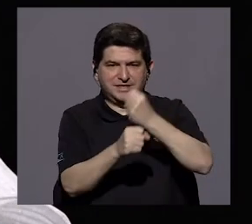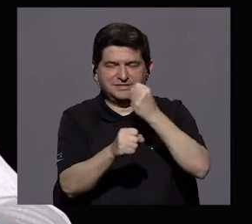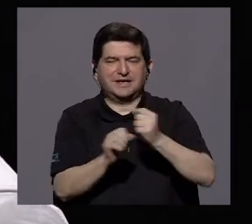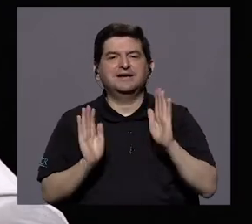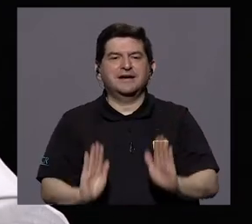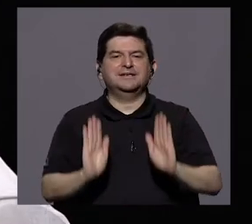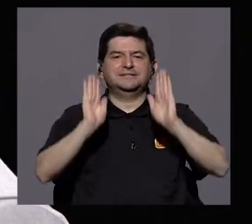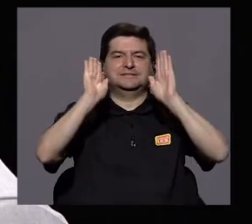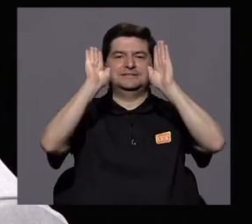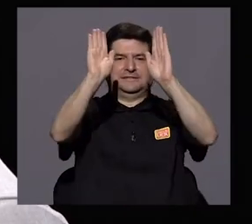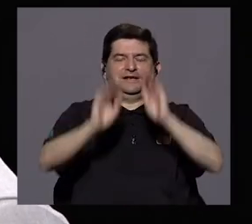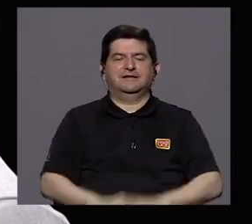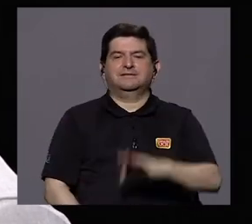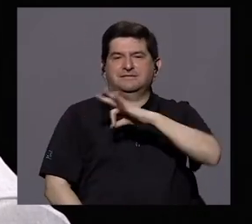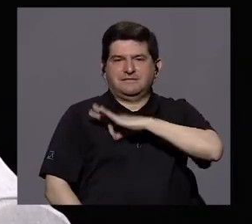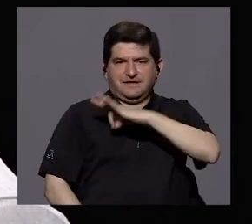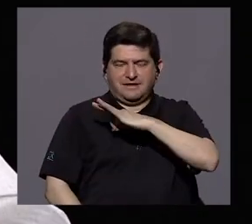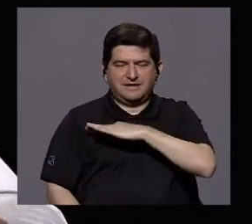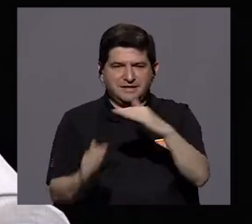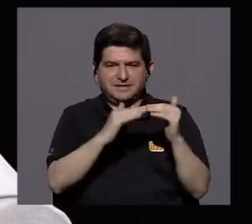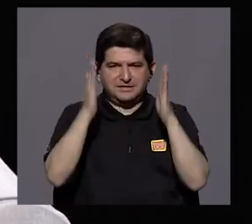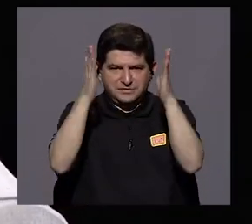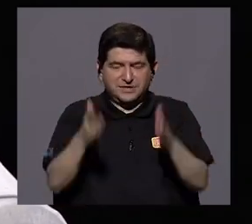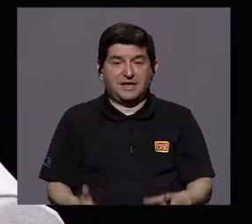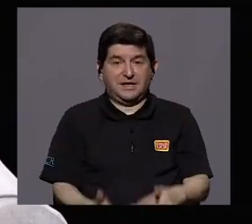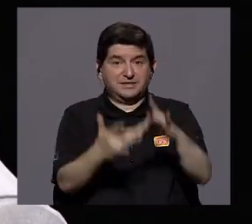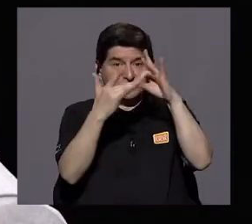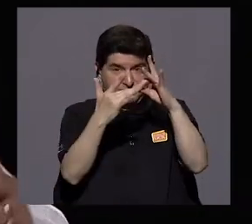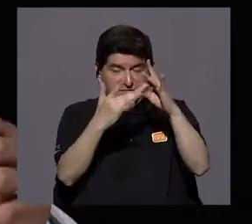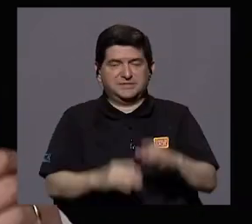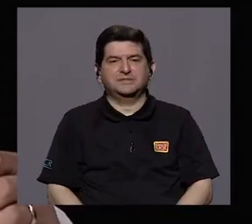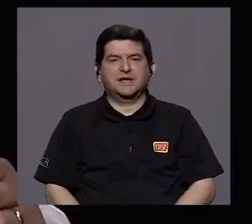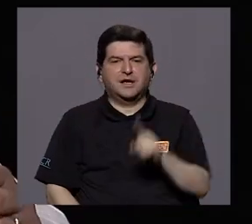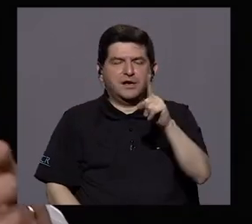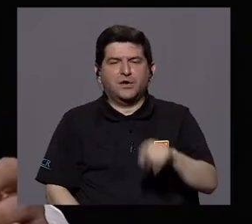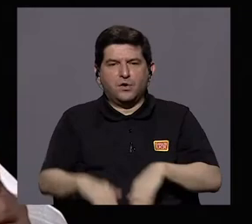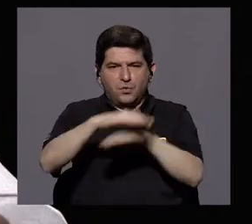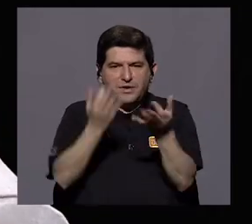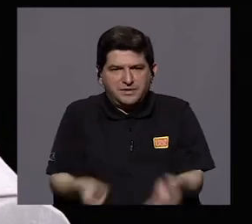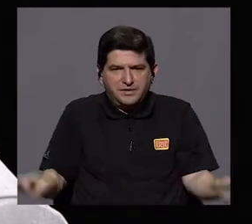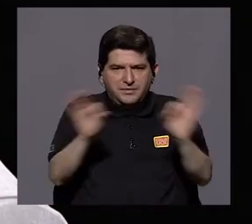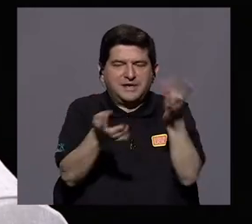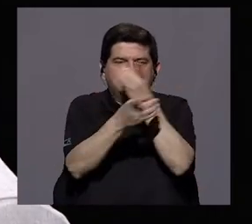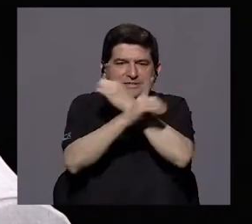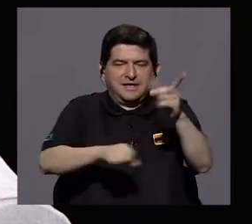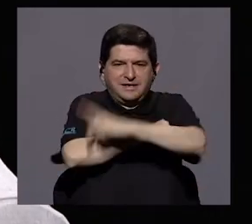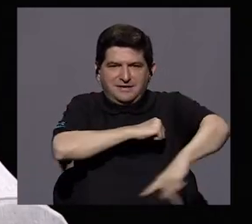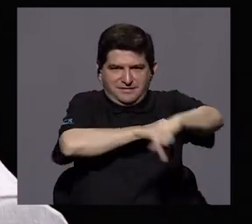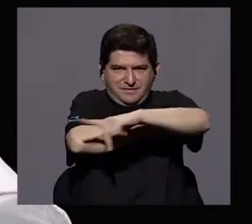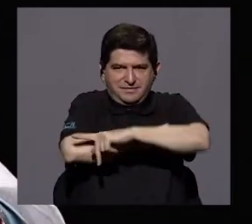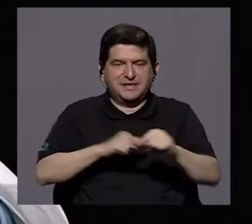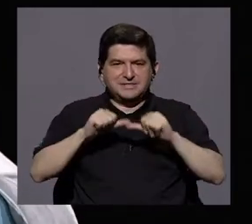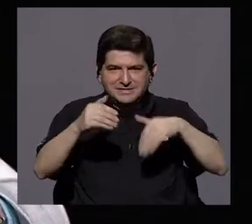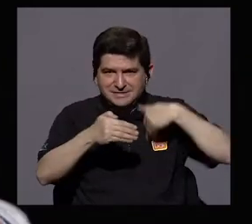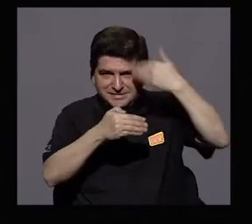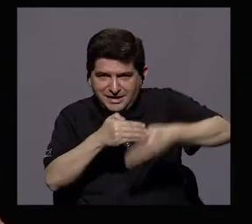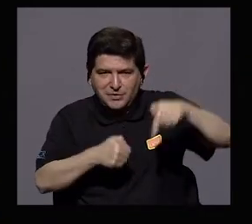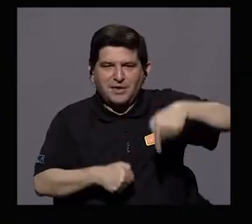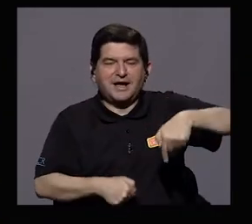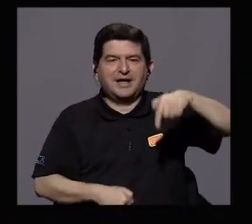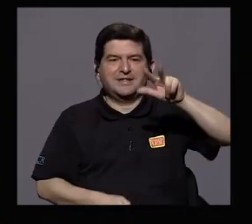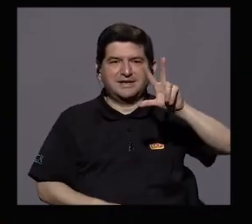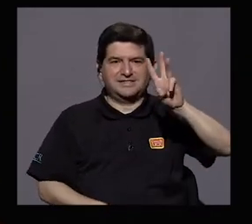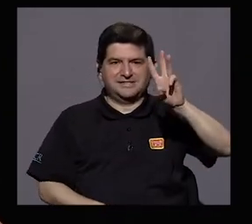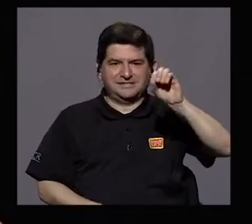hacen un trabajo estupendo por el bienestar de la ciudadanía, pero sobre todo un pilar fundamental que es la democracia de este país. Ya regresamos,